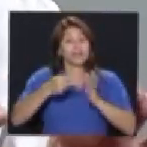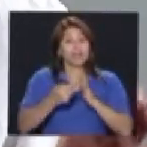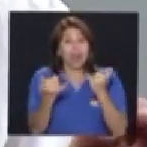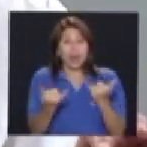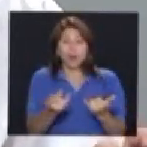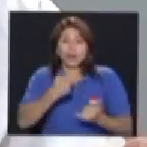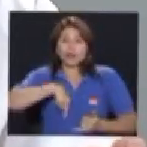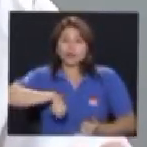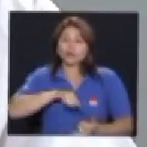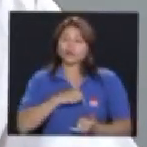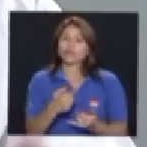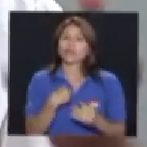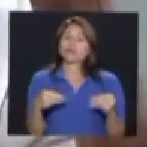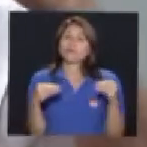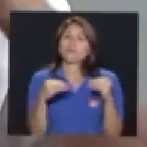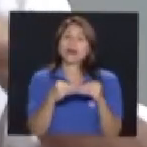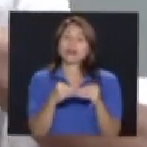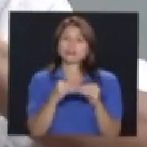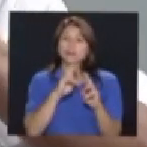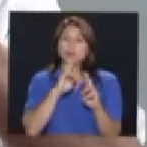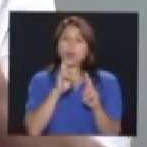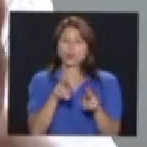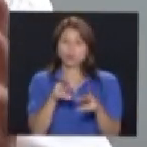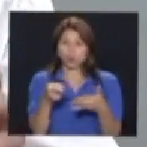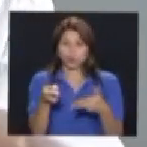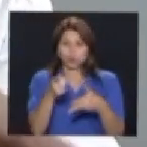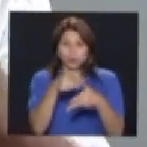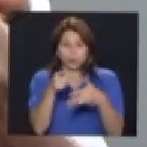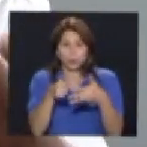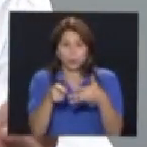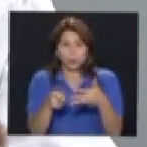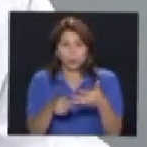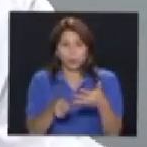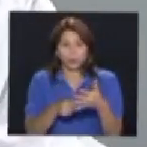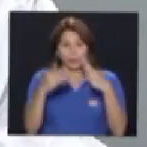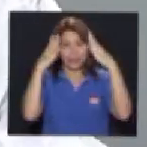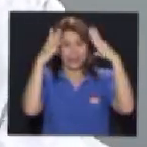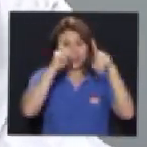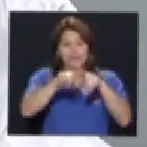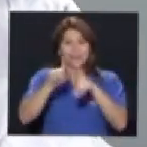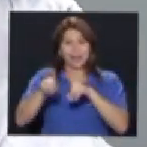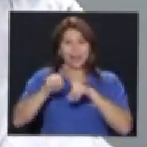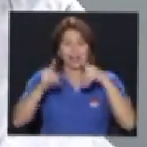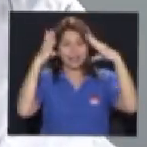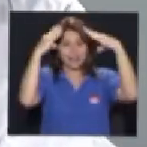en estos productos que tienen, sin embargo, una guía común y un método de trabajo común,